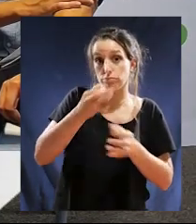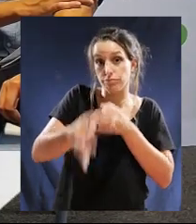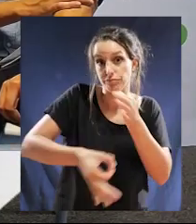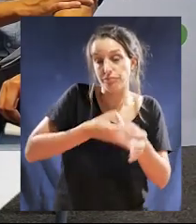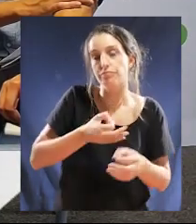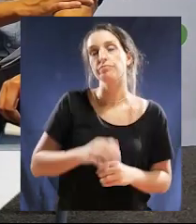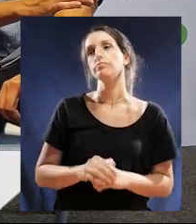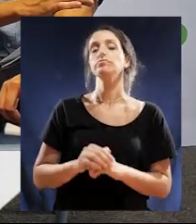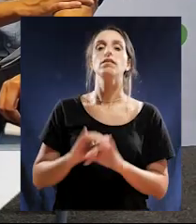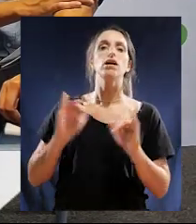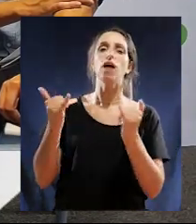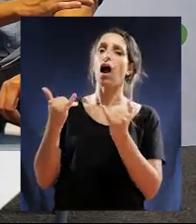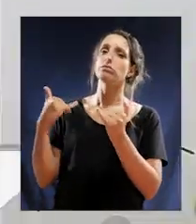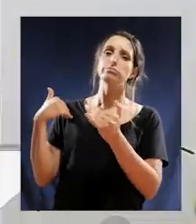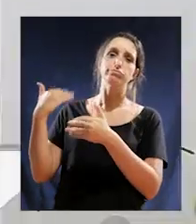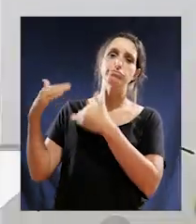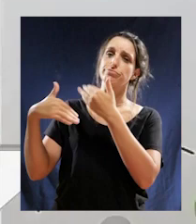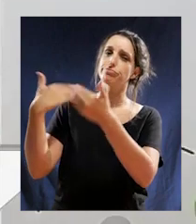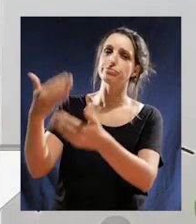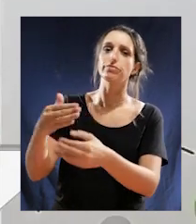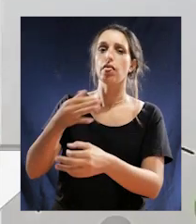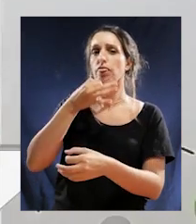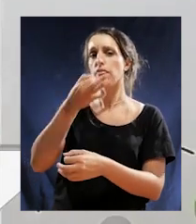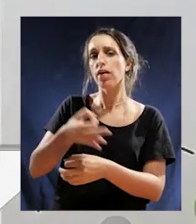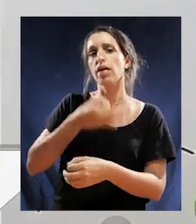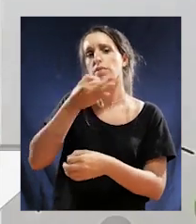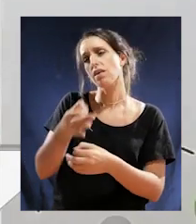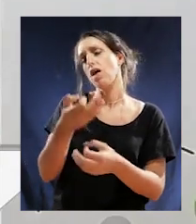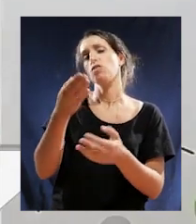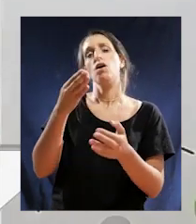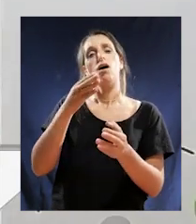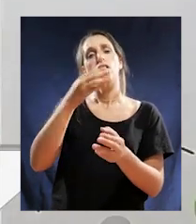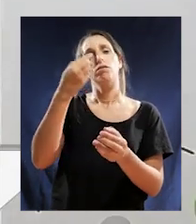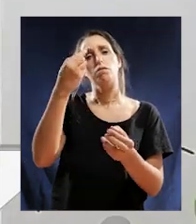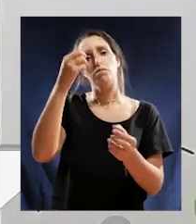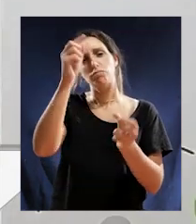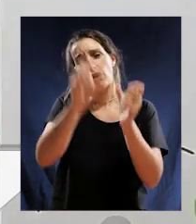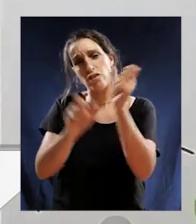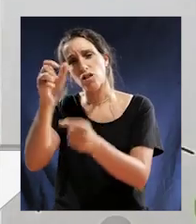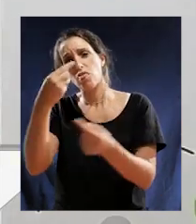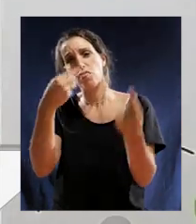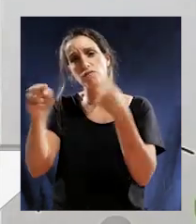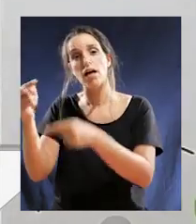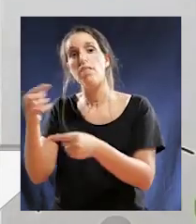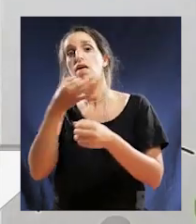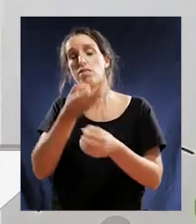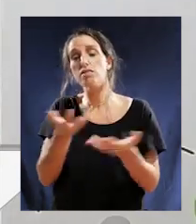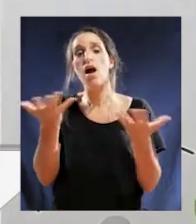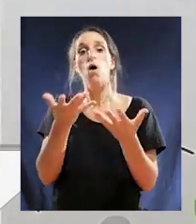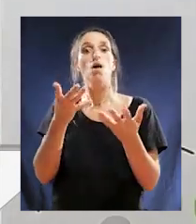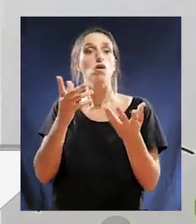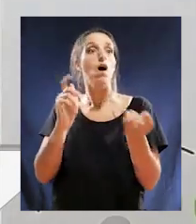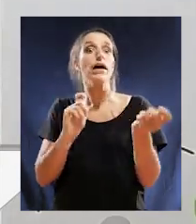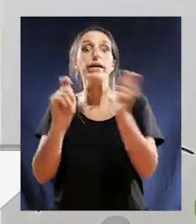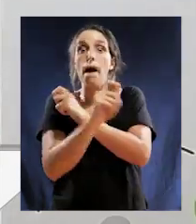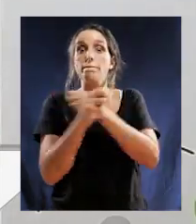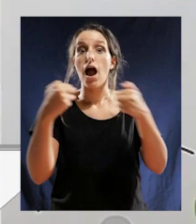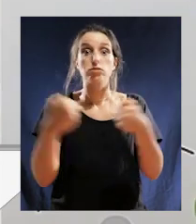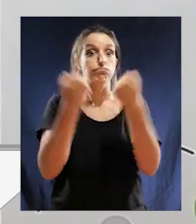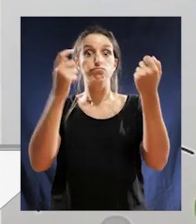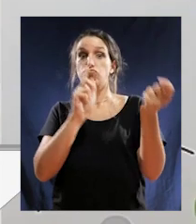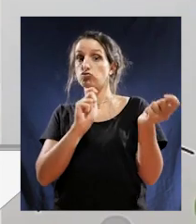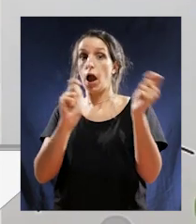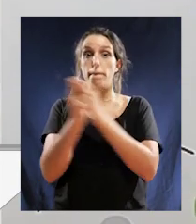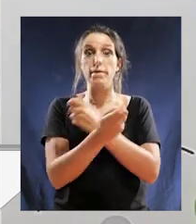lo que se ha venido diciendo de distintas maneras y nosotros queremos insistir es que cuando sea en estos momentos de ruptura de la vida cotidiana